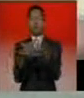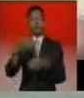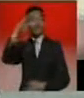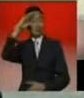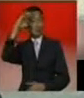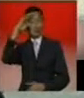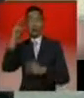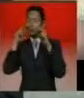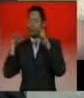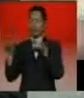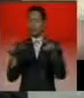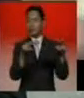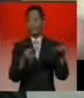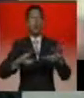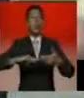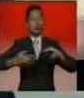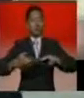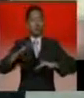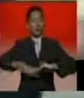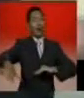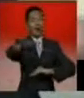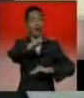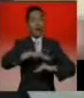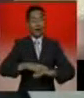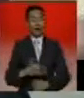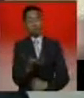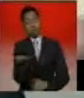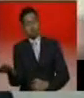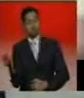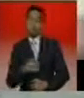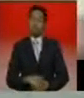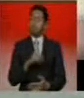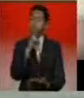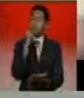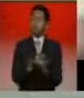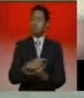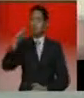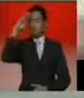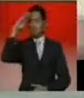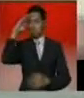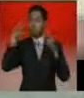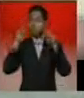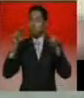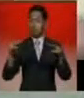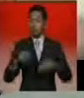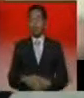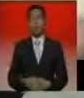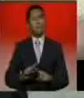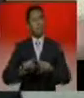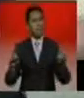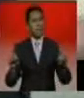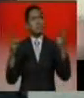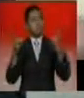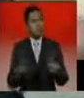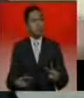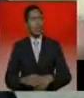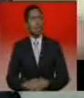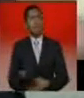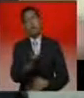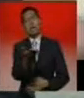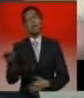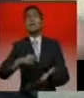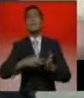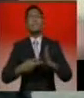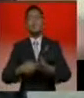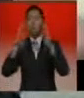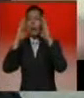y comunitaria y es la presencia por supuesto la policía nacional para aquí